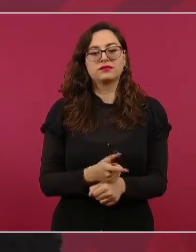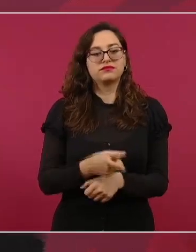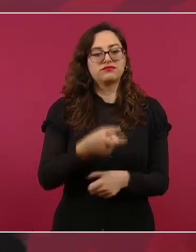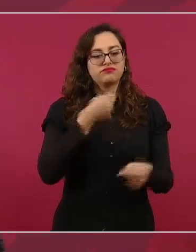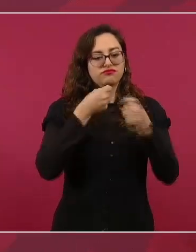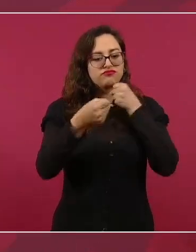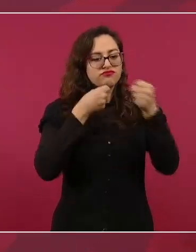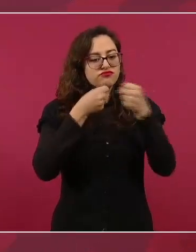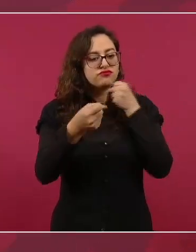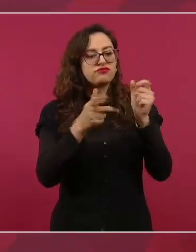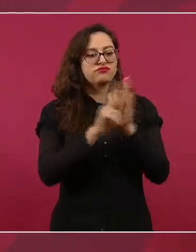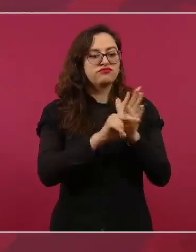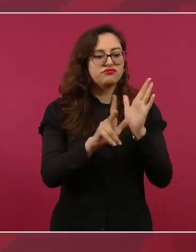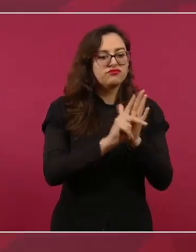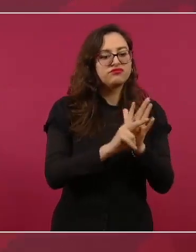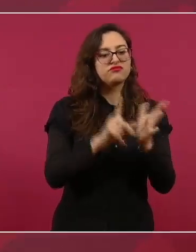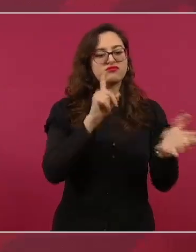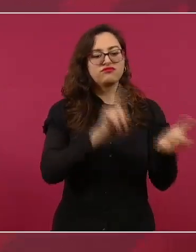falsaria,